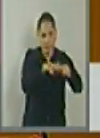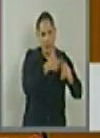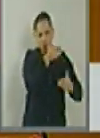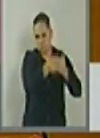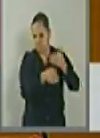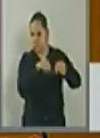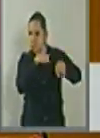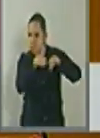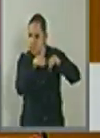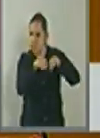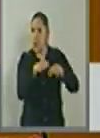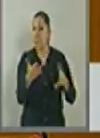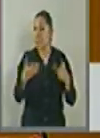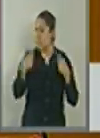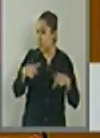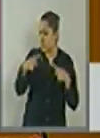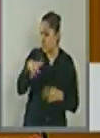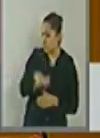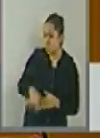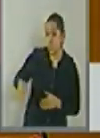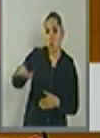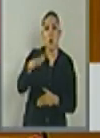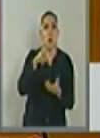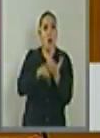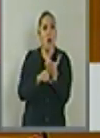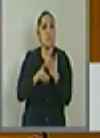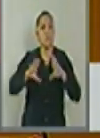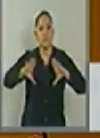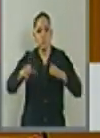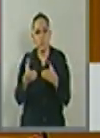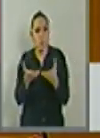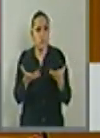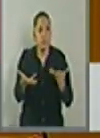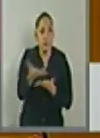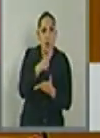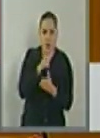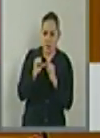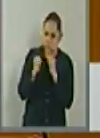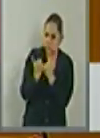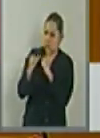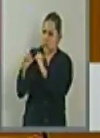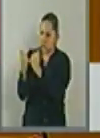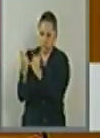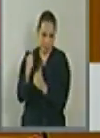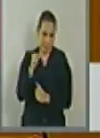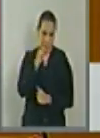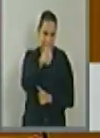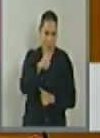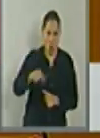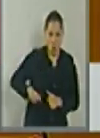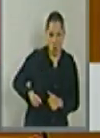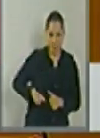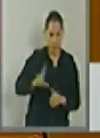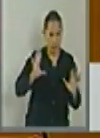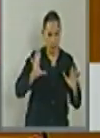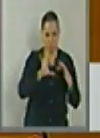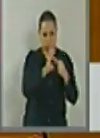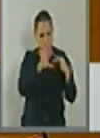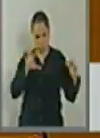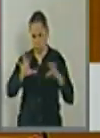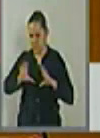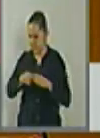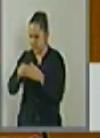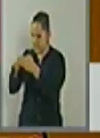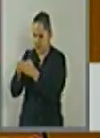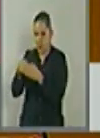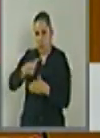la fortaleza de la sociedad civil que ha madurado y que ha construido una amplia red de organizaciones no gubernamentales, y la fortaleza